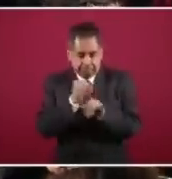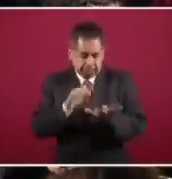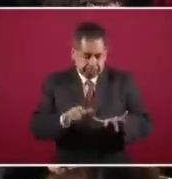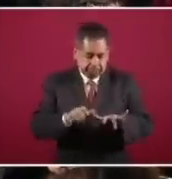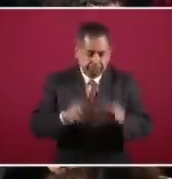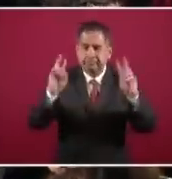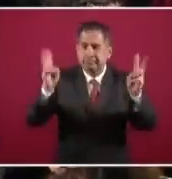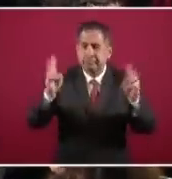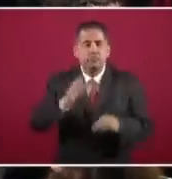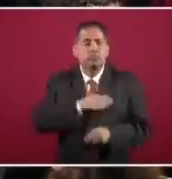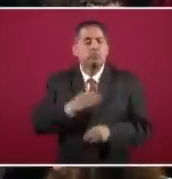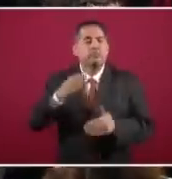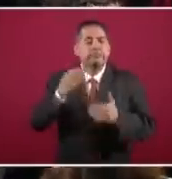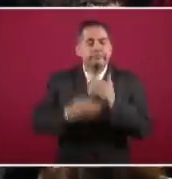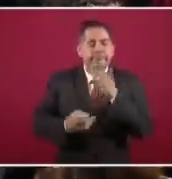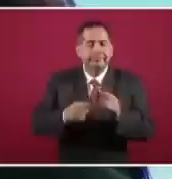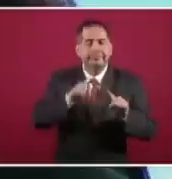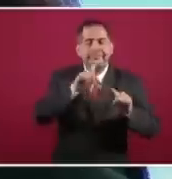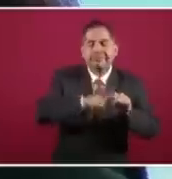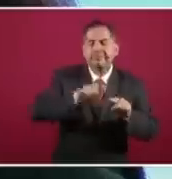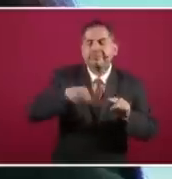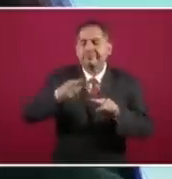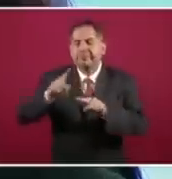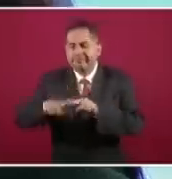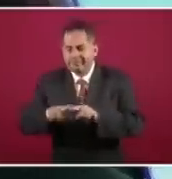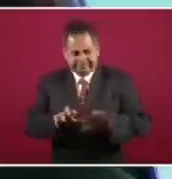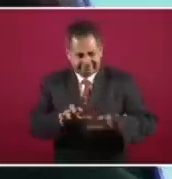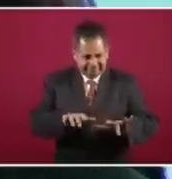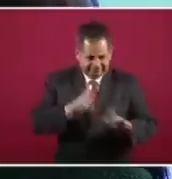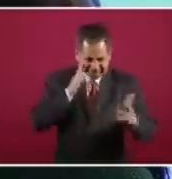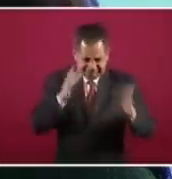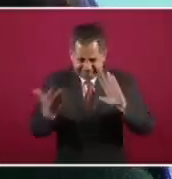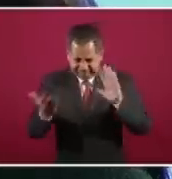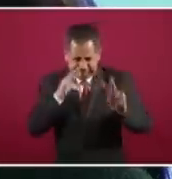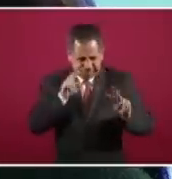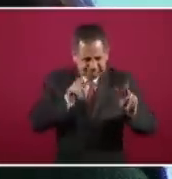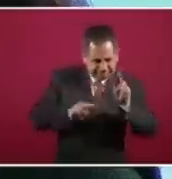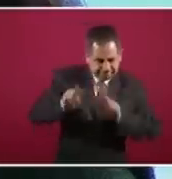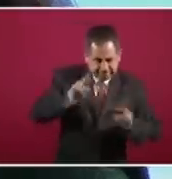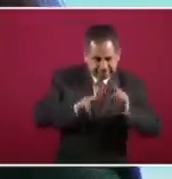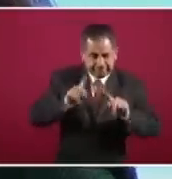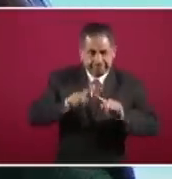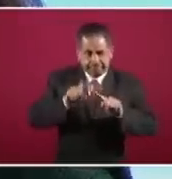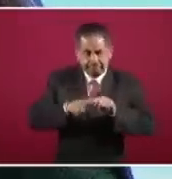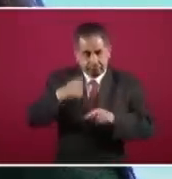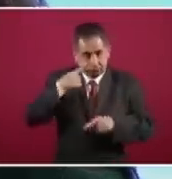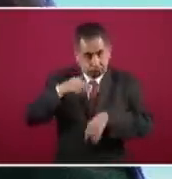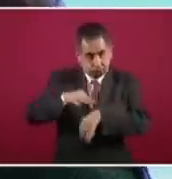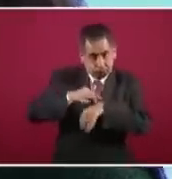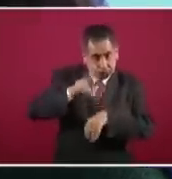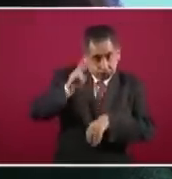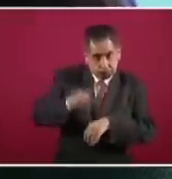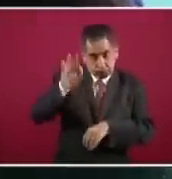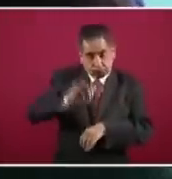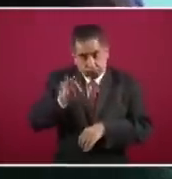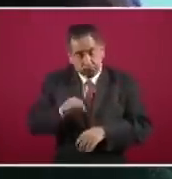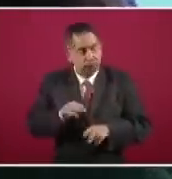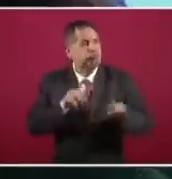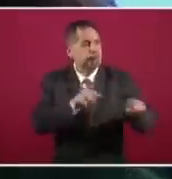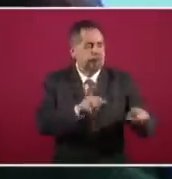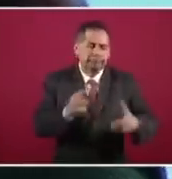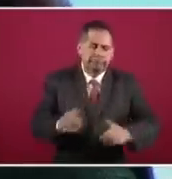herramienta Buen Fin, quién es quién en los precios, para comparar precios y evaluar la veracidad de las ofertas.